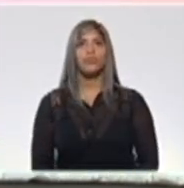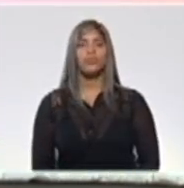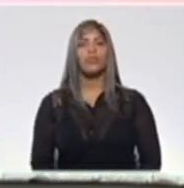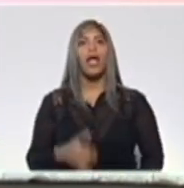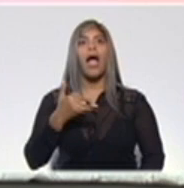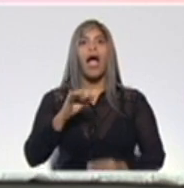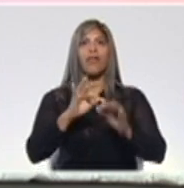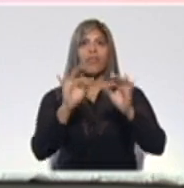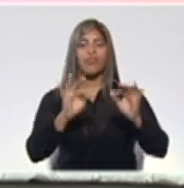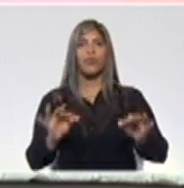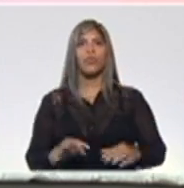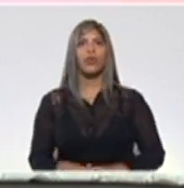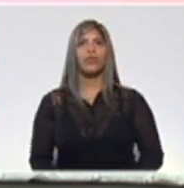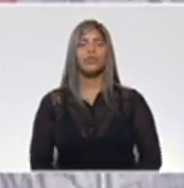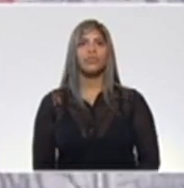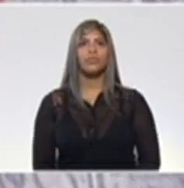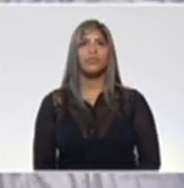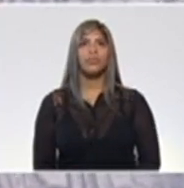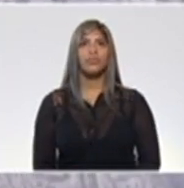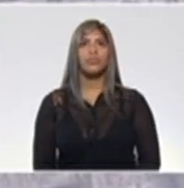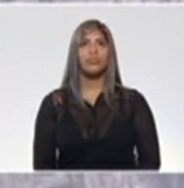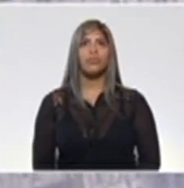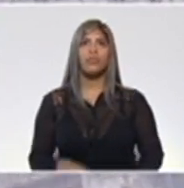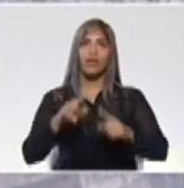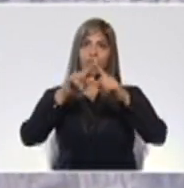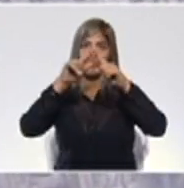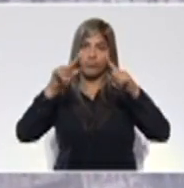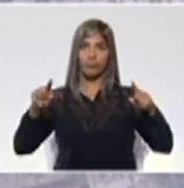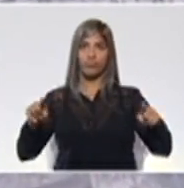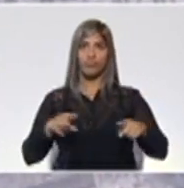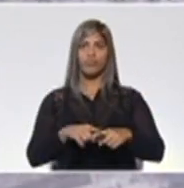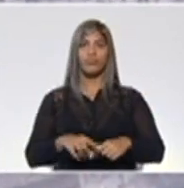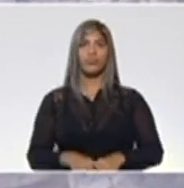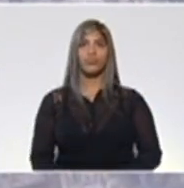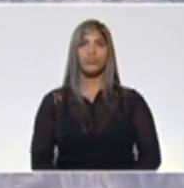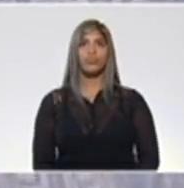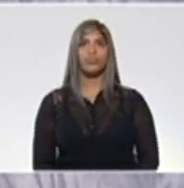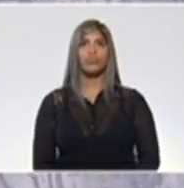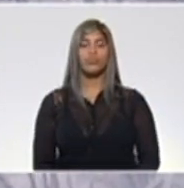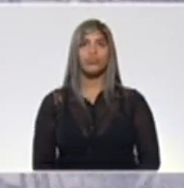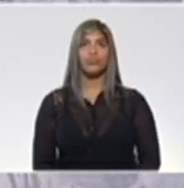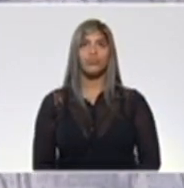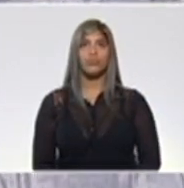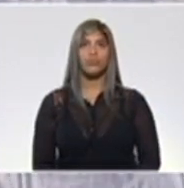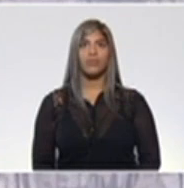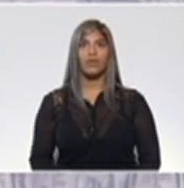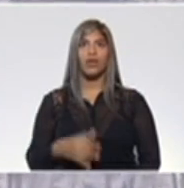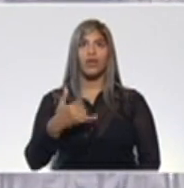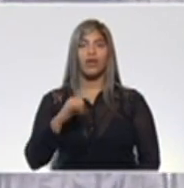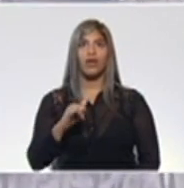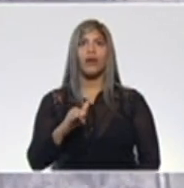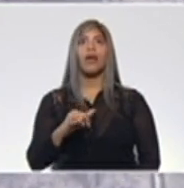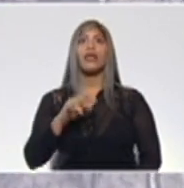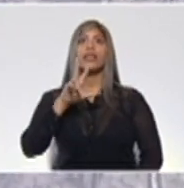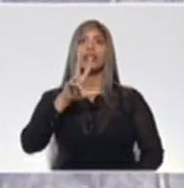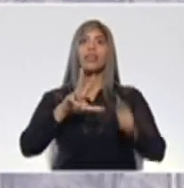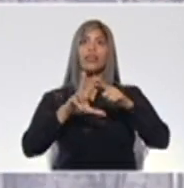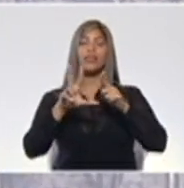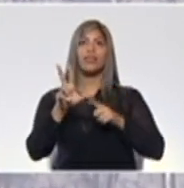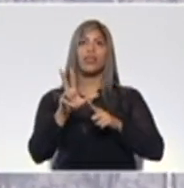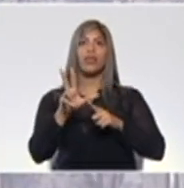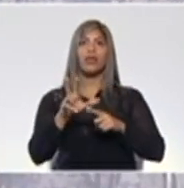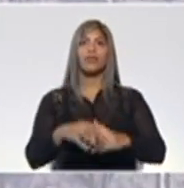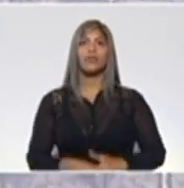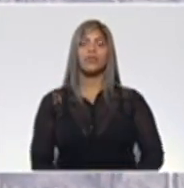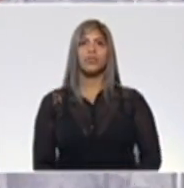tenemos acá formada, jóvenes? Un triángulo que internamente contiene 3